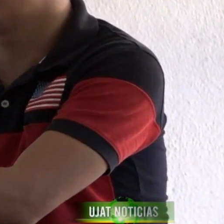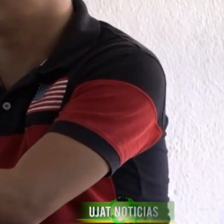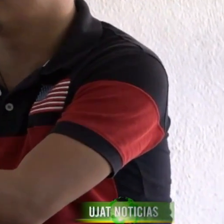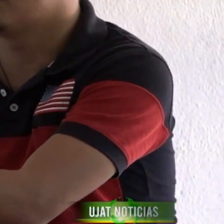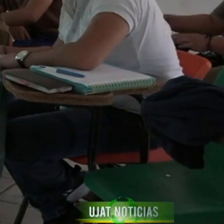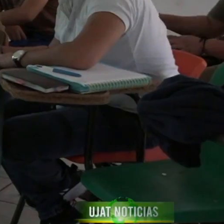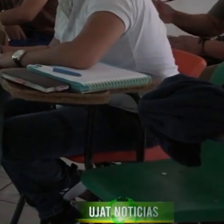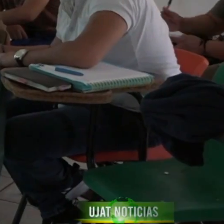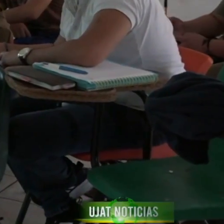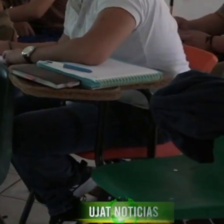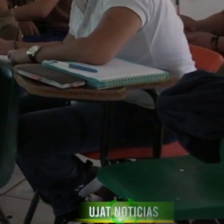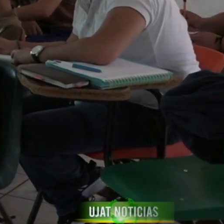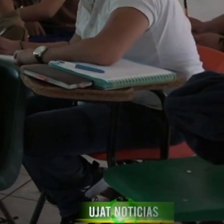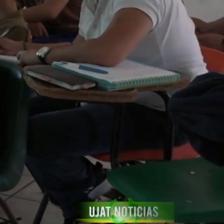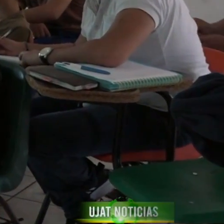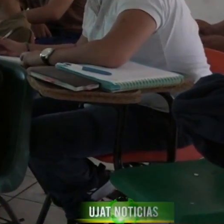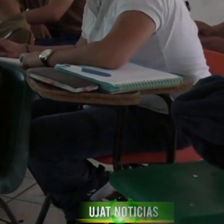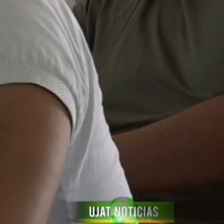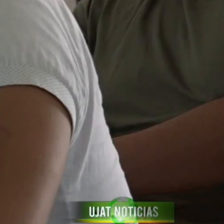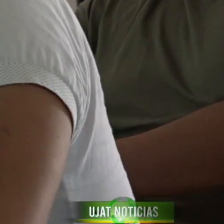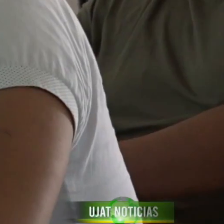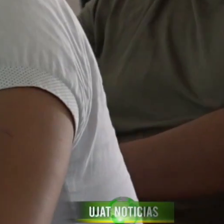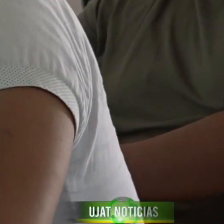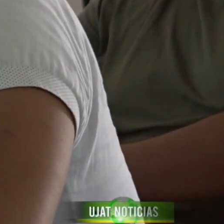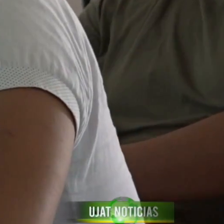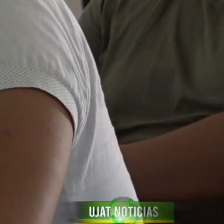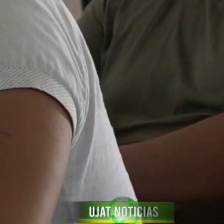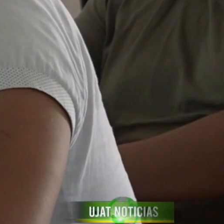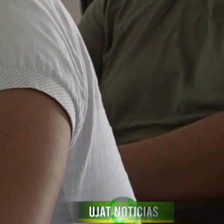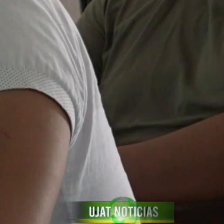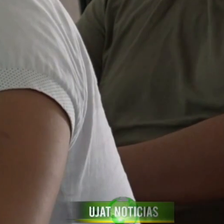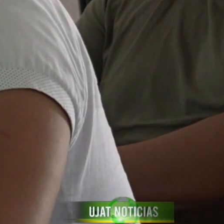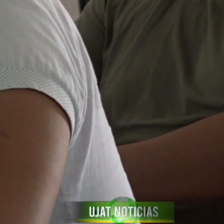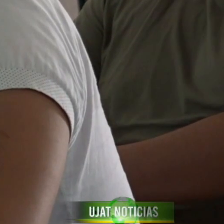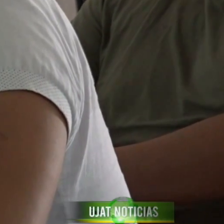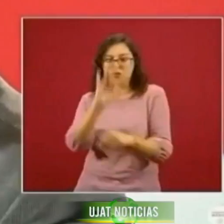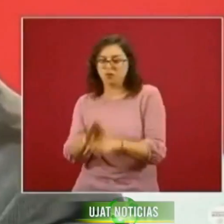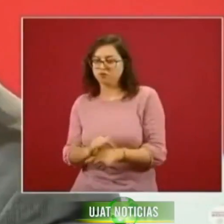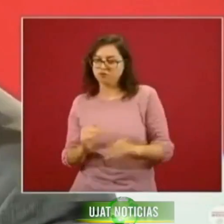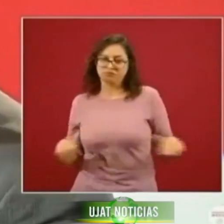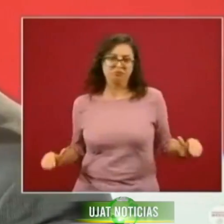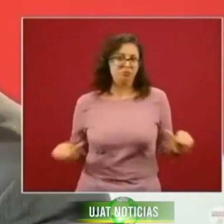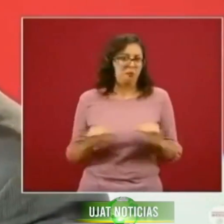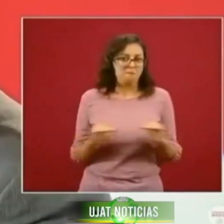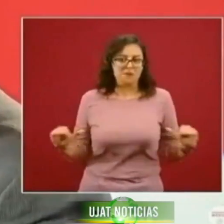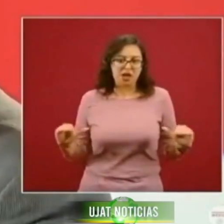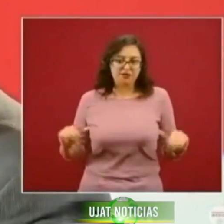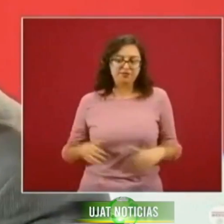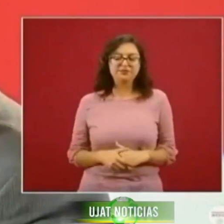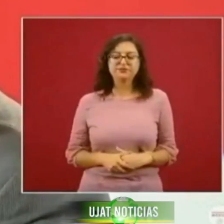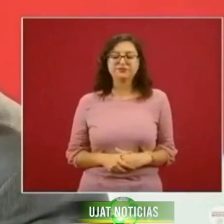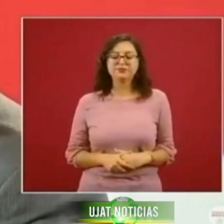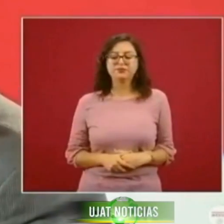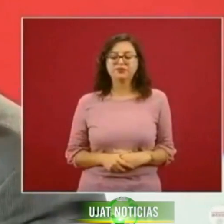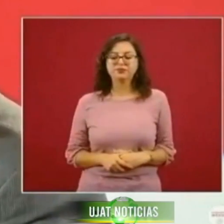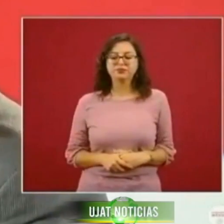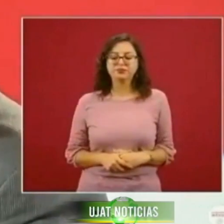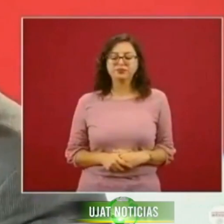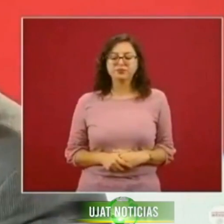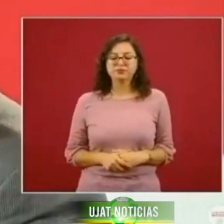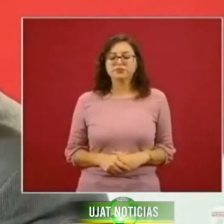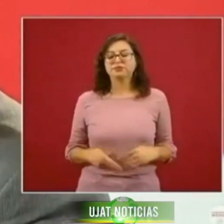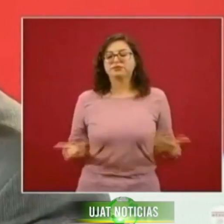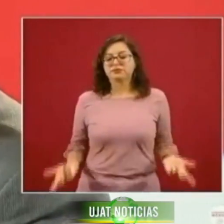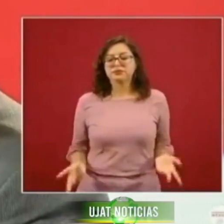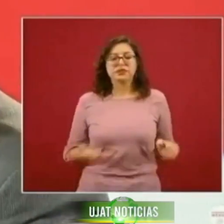las restricciones que los han mantenido en sus hogares en los últimos 5 meses. Pero antes, está de por medio la salud